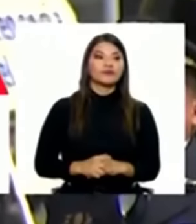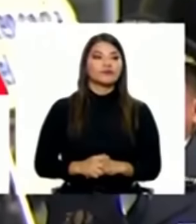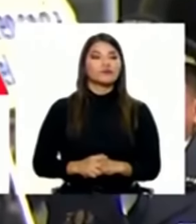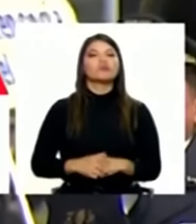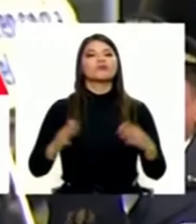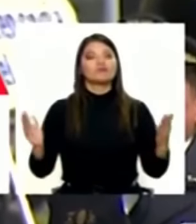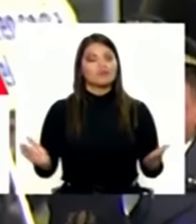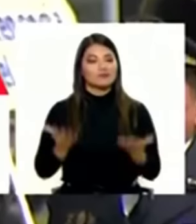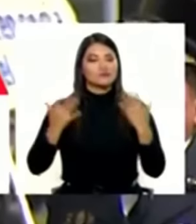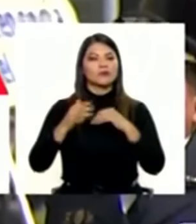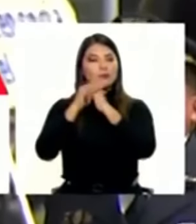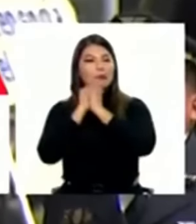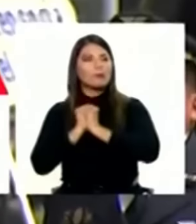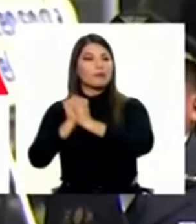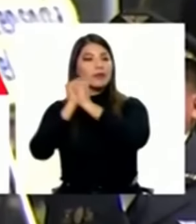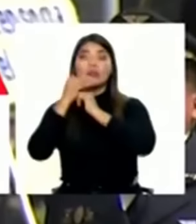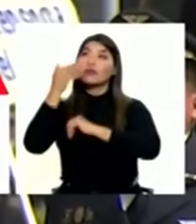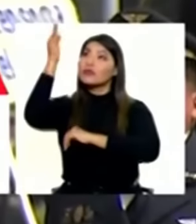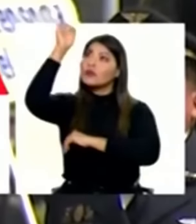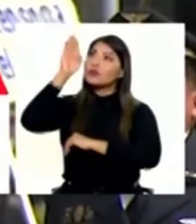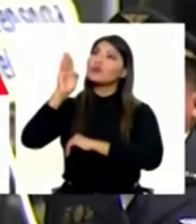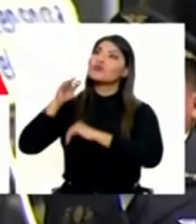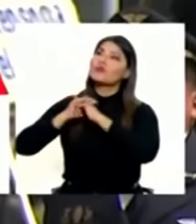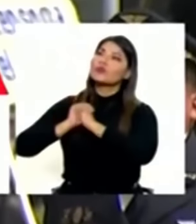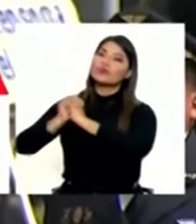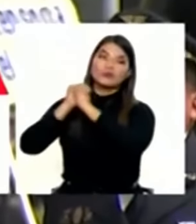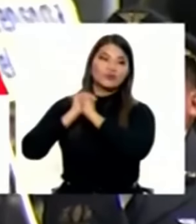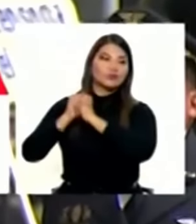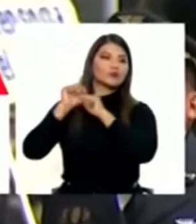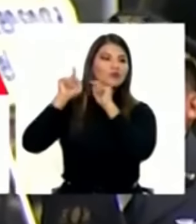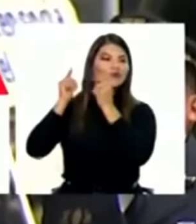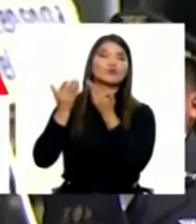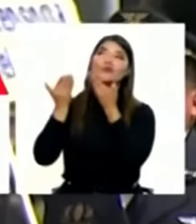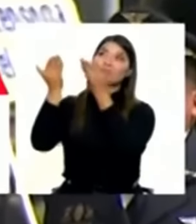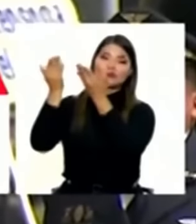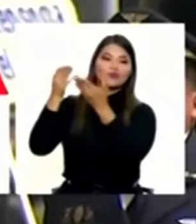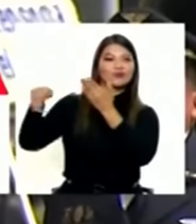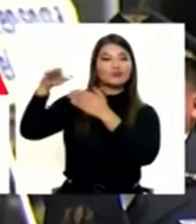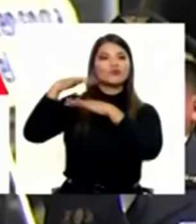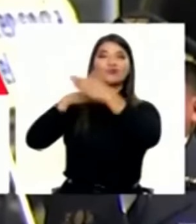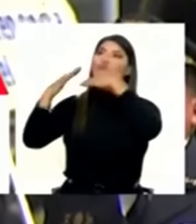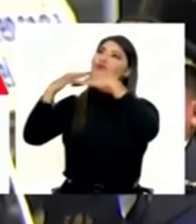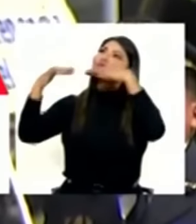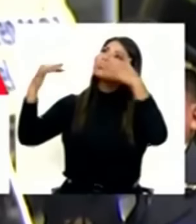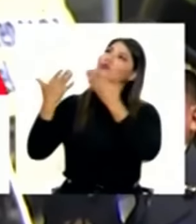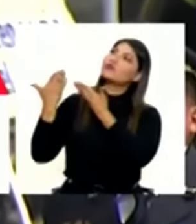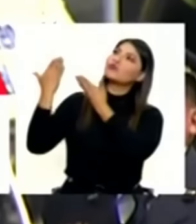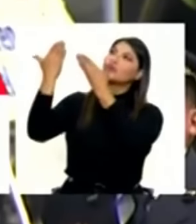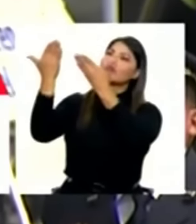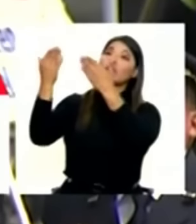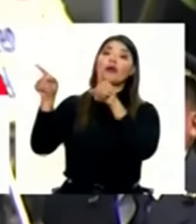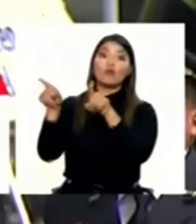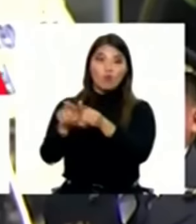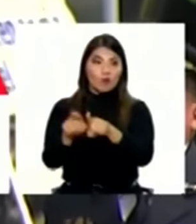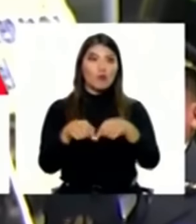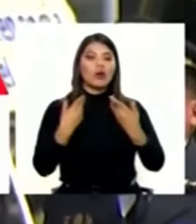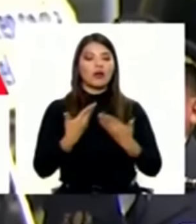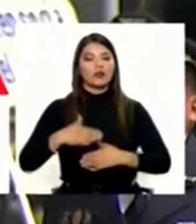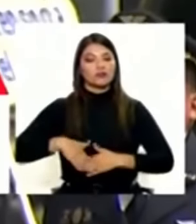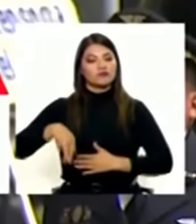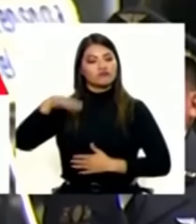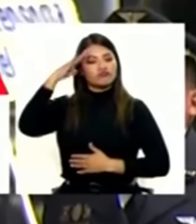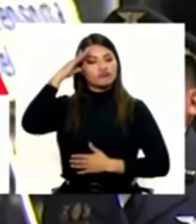Elevemos nuestra súplica y oración al Señor de los cielos y a Nuestra